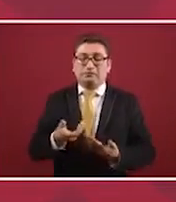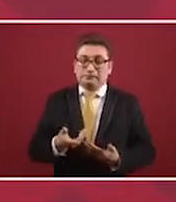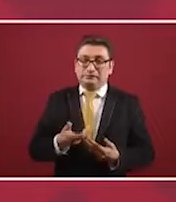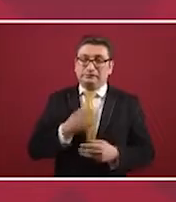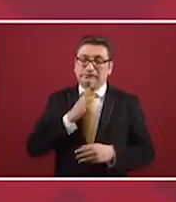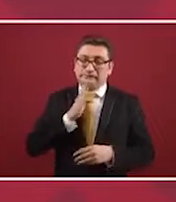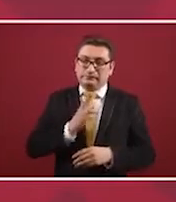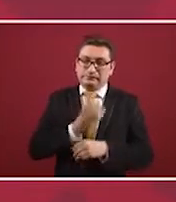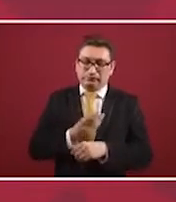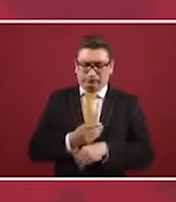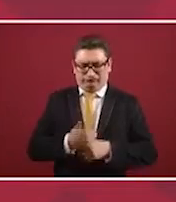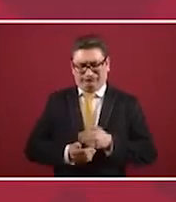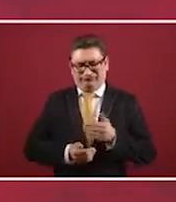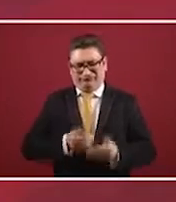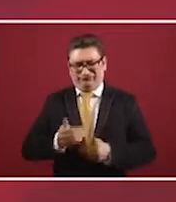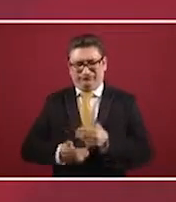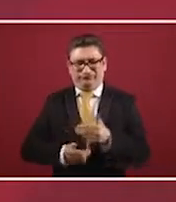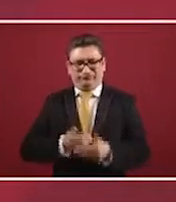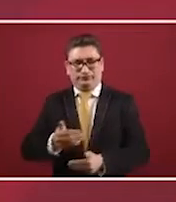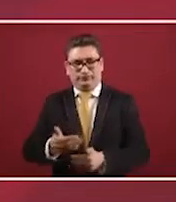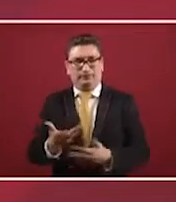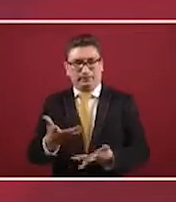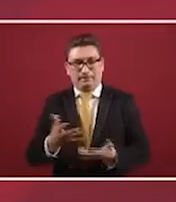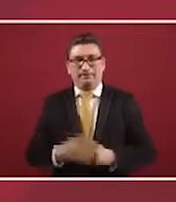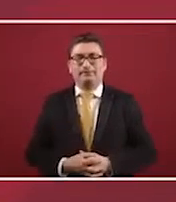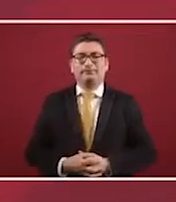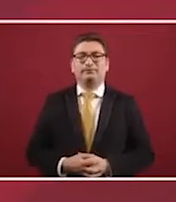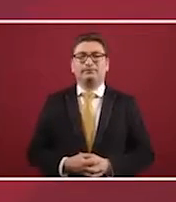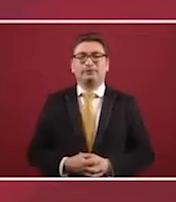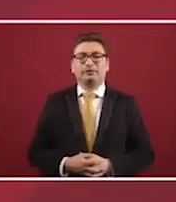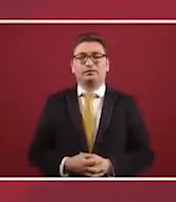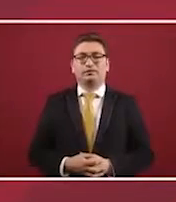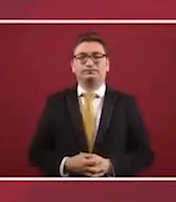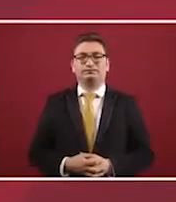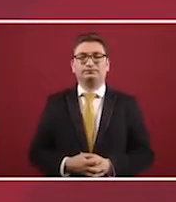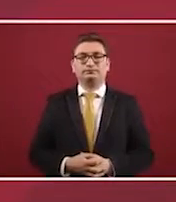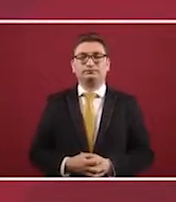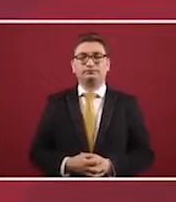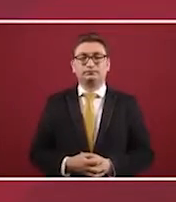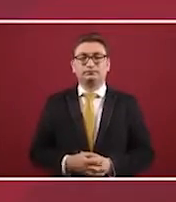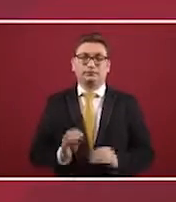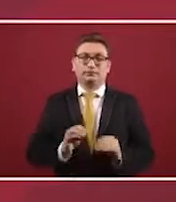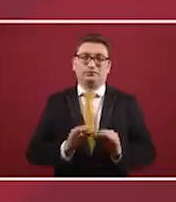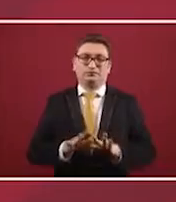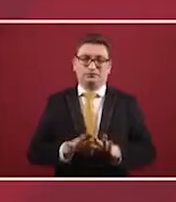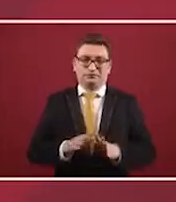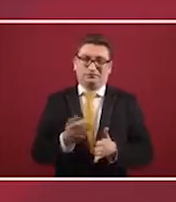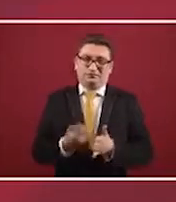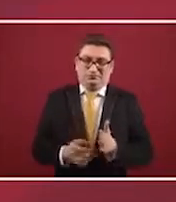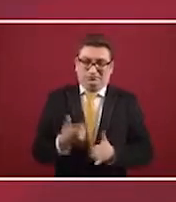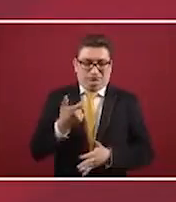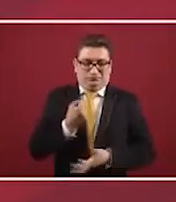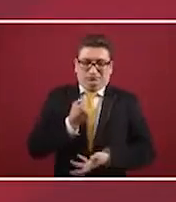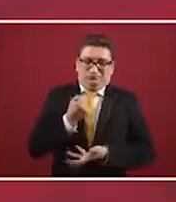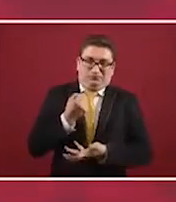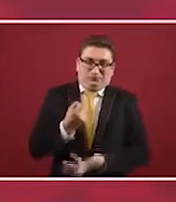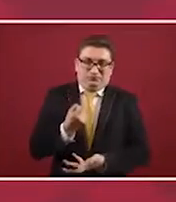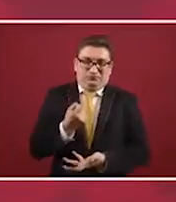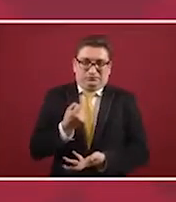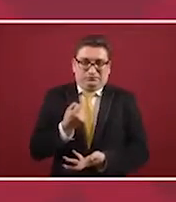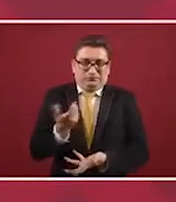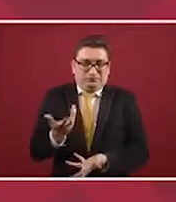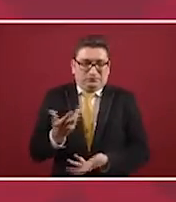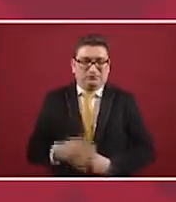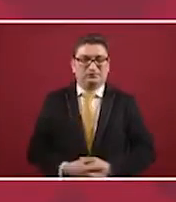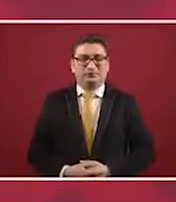Andrés Manuel López Obrador reiteró que su gobierno solo ordenaría investigaciones contra exmandatarios si en una consulta